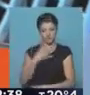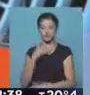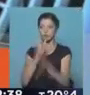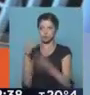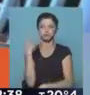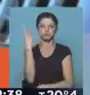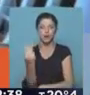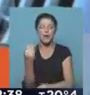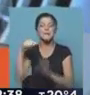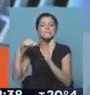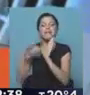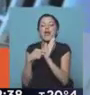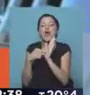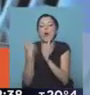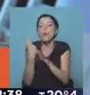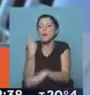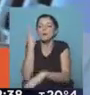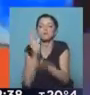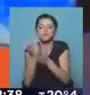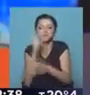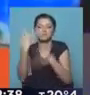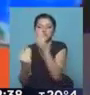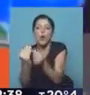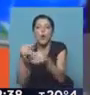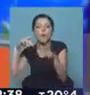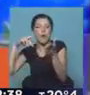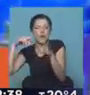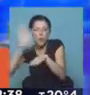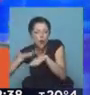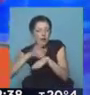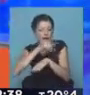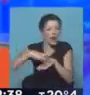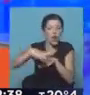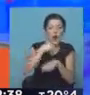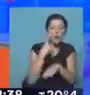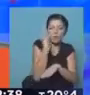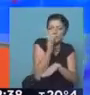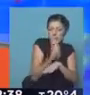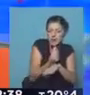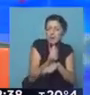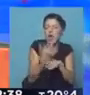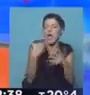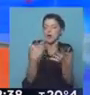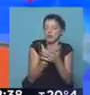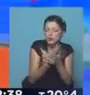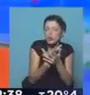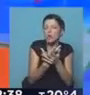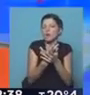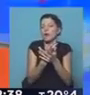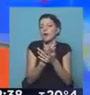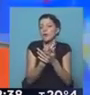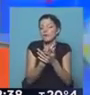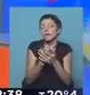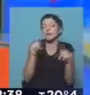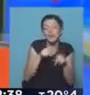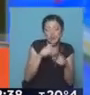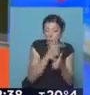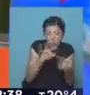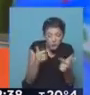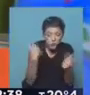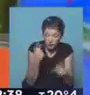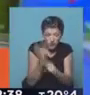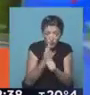refugiado ambiental, no tiene estatus jurídico, aquel que llega a otra tierra o se desplaza en su misma tierra justamente para buscar refugio,